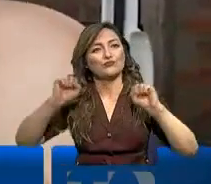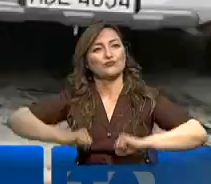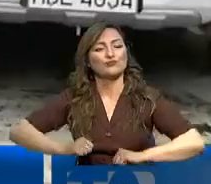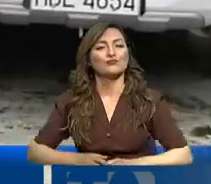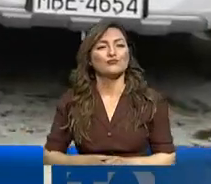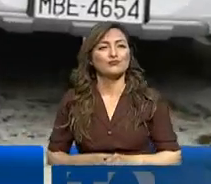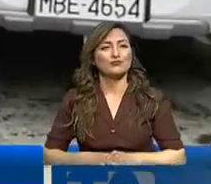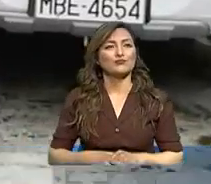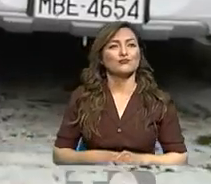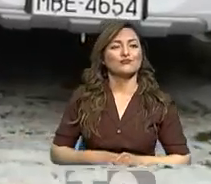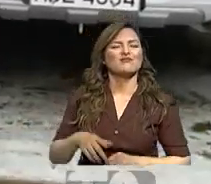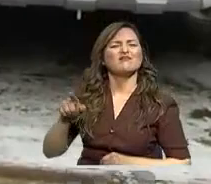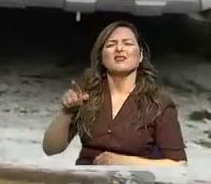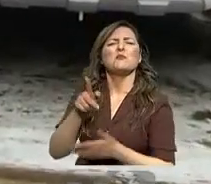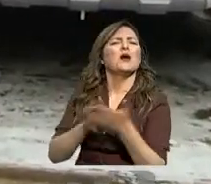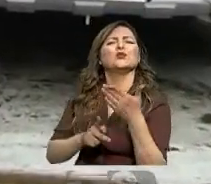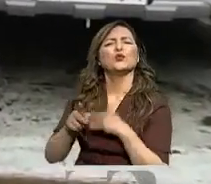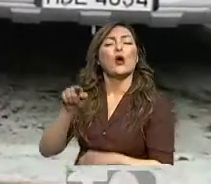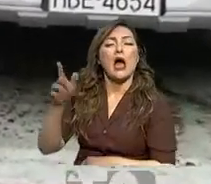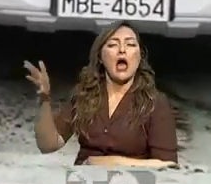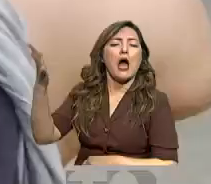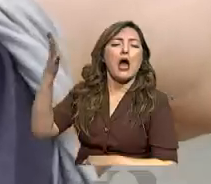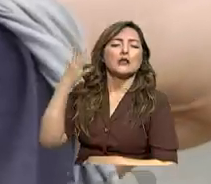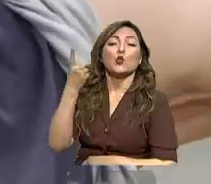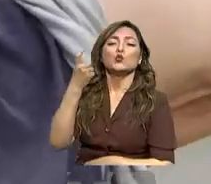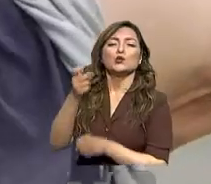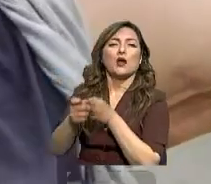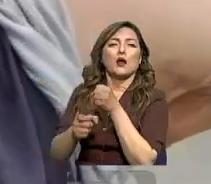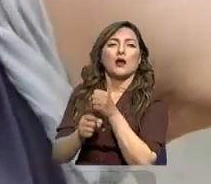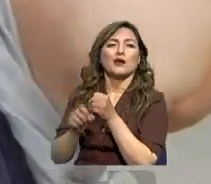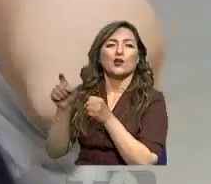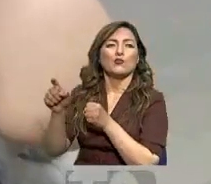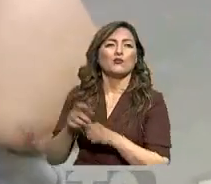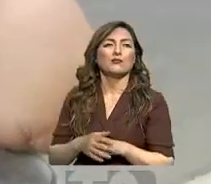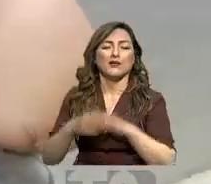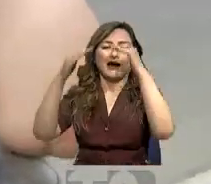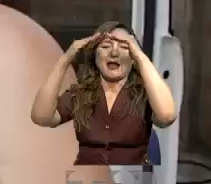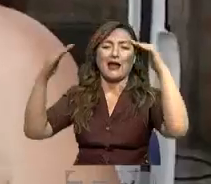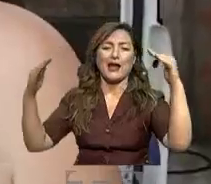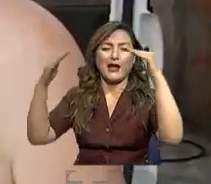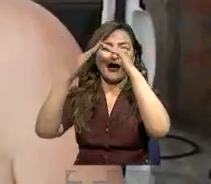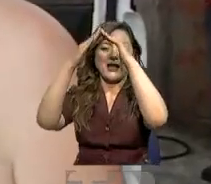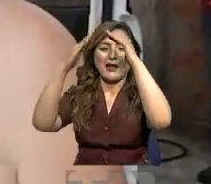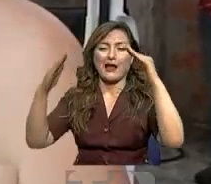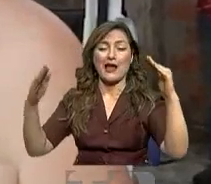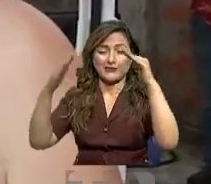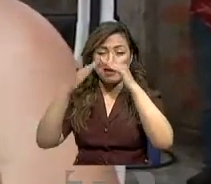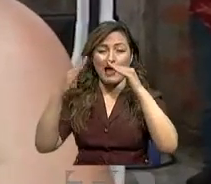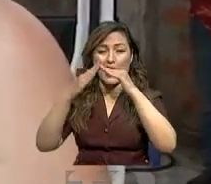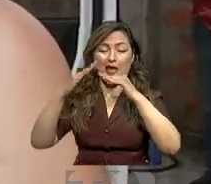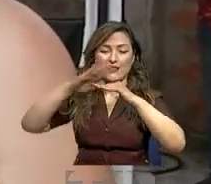ma. Cristian perdió sus extremidades superiores hace 11 años, cambiando un techo de una casa. De una descarga